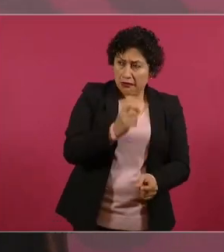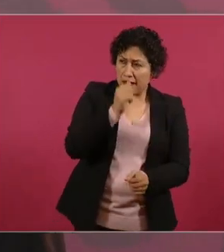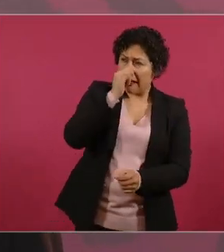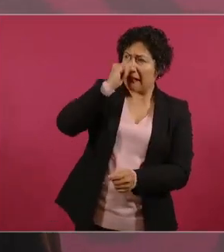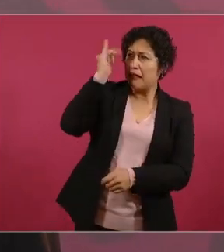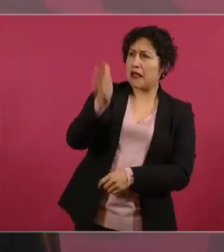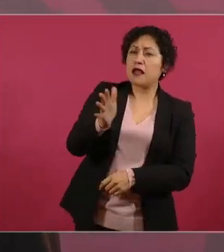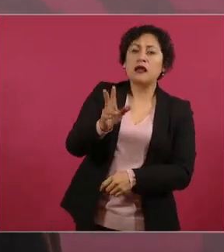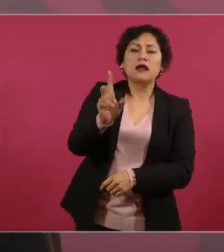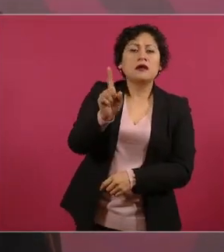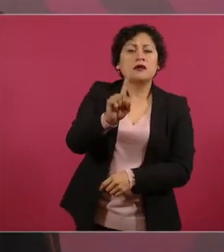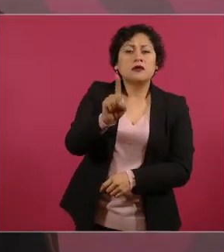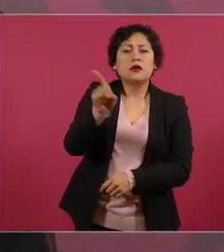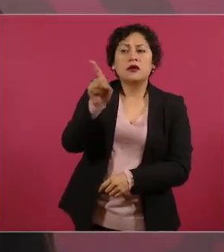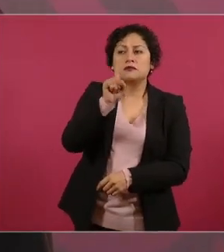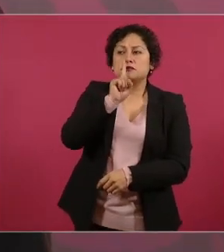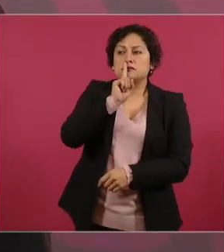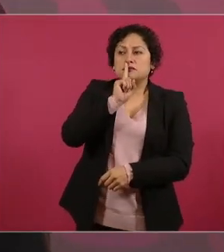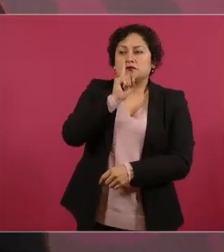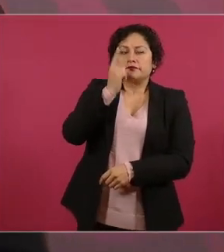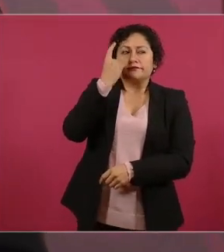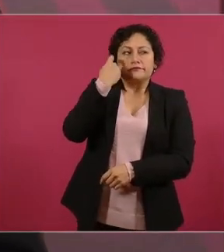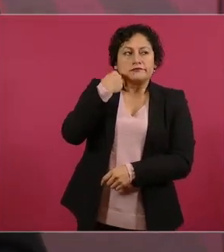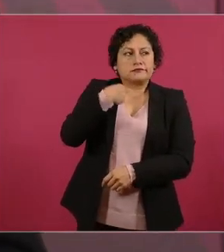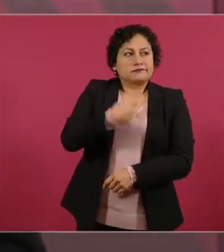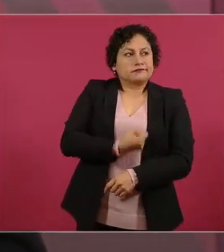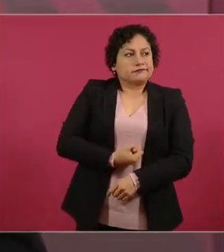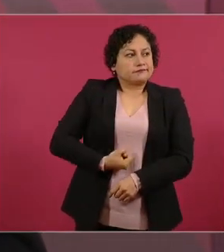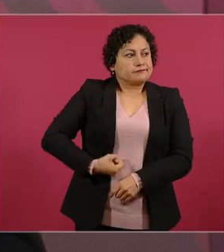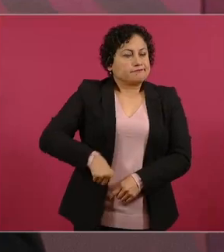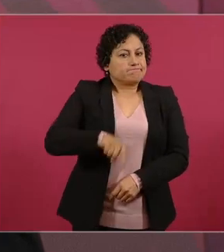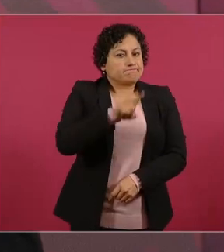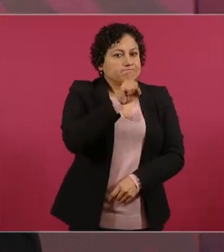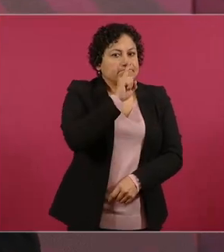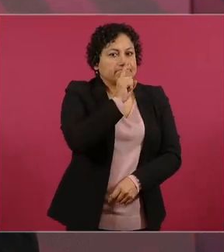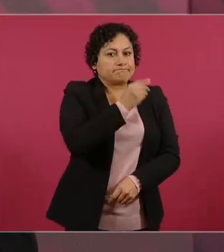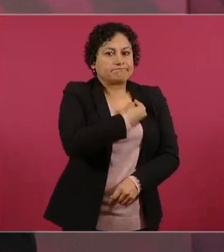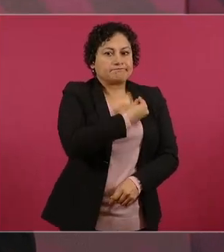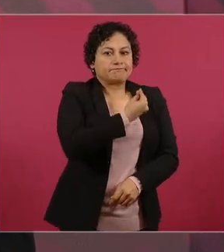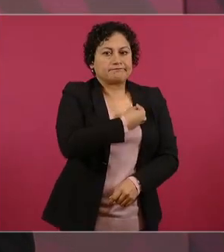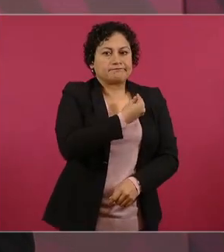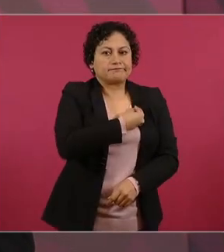la democracia sí, y se tiene que garantizar el derecho a disentir.